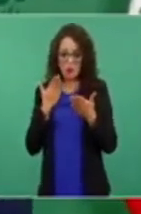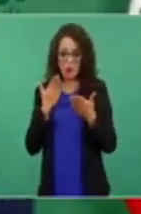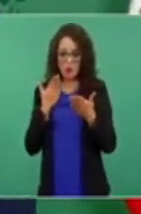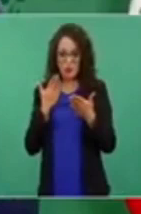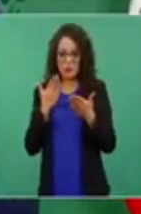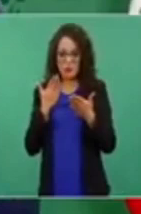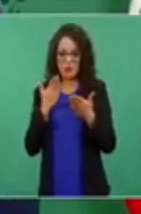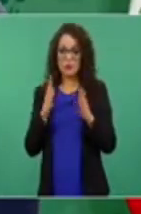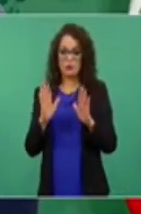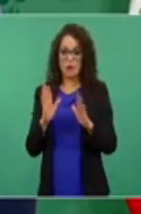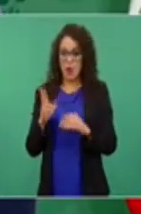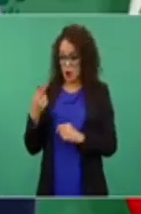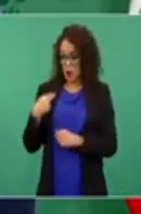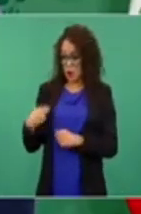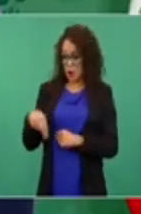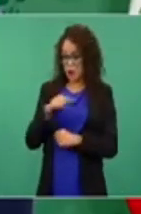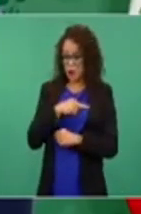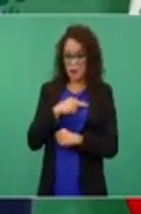nosotros los formamos